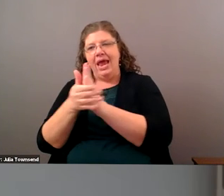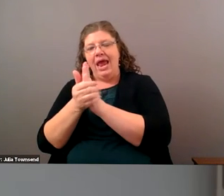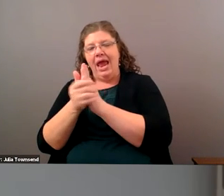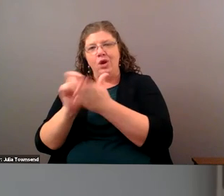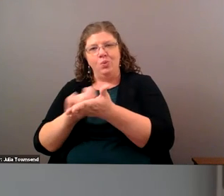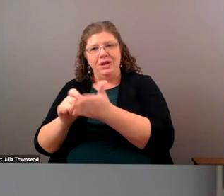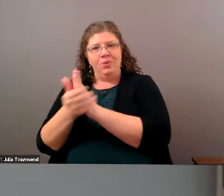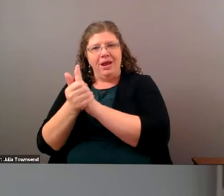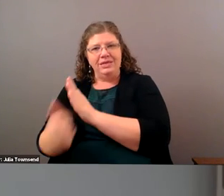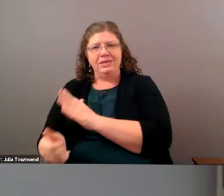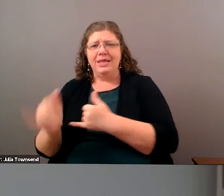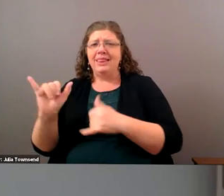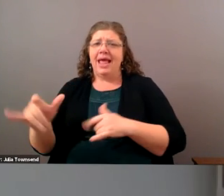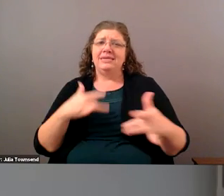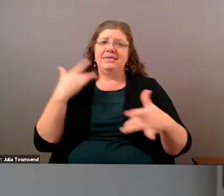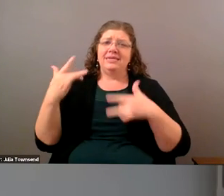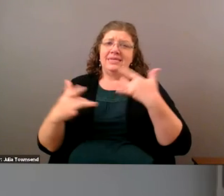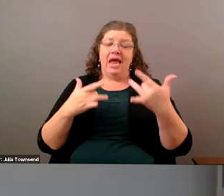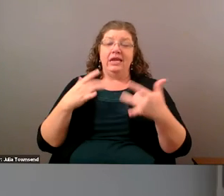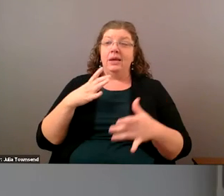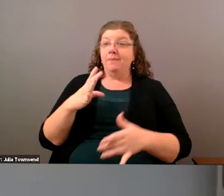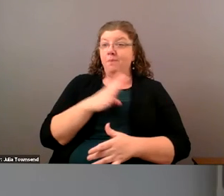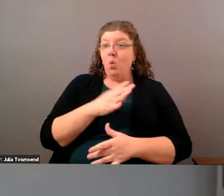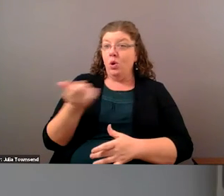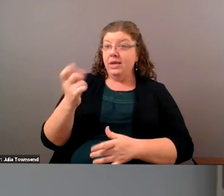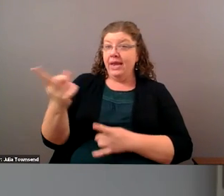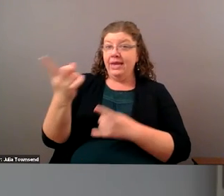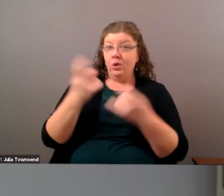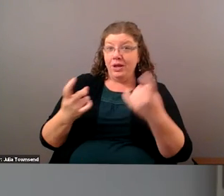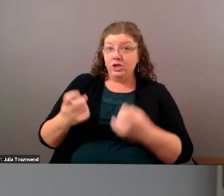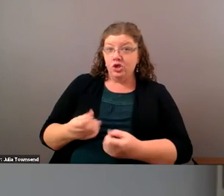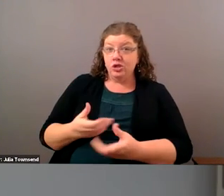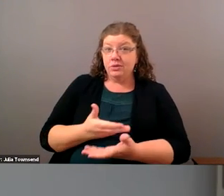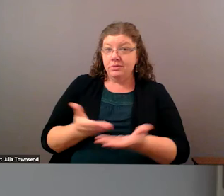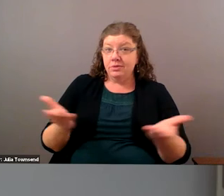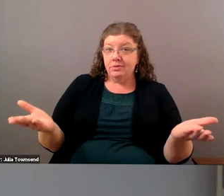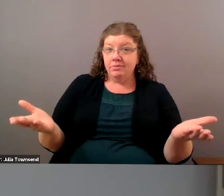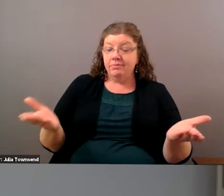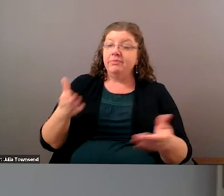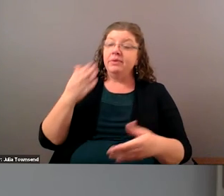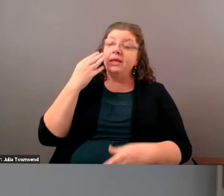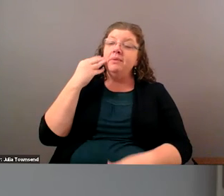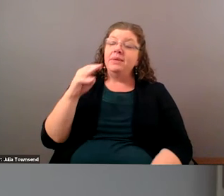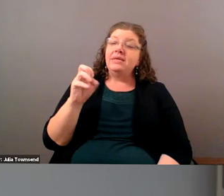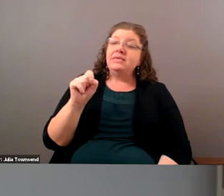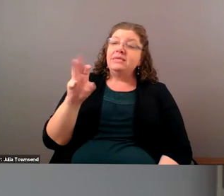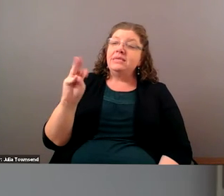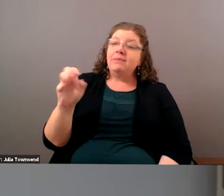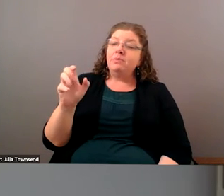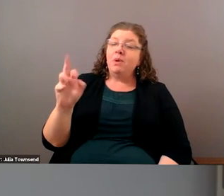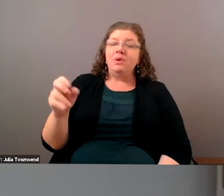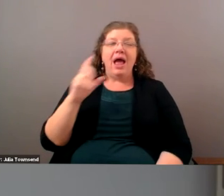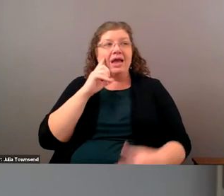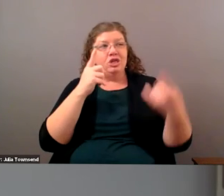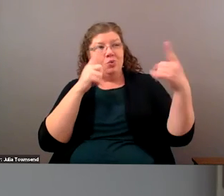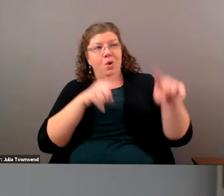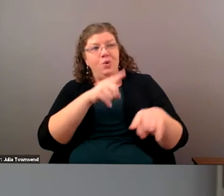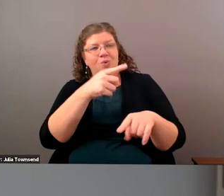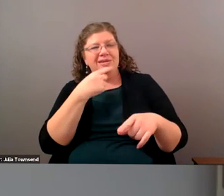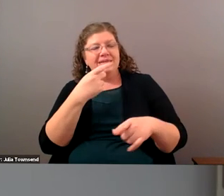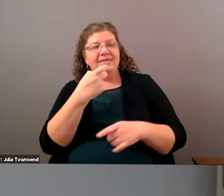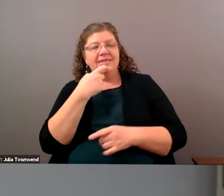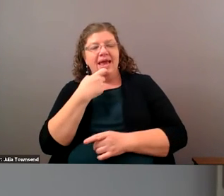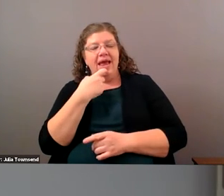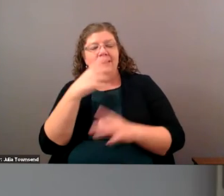realmente es emocionante. ¿Miembros del Consejo, algún comentario? Por favor, señora Sims-Mutton, solo quiero reiterar lo que usted acaba de decir, Presidenta Ford, y también